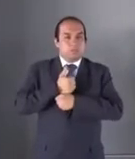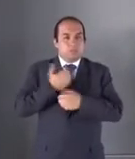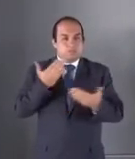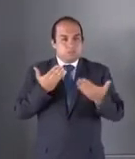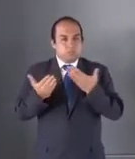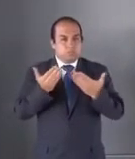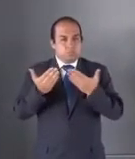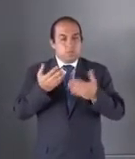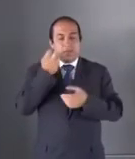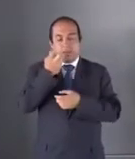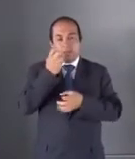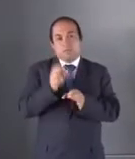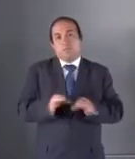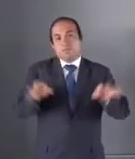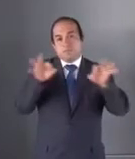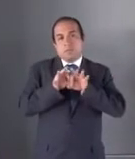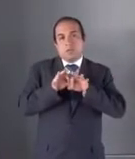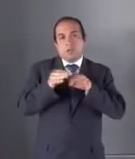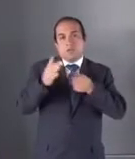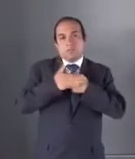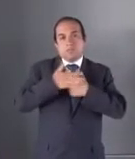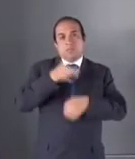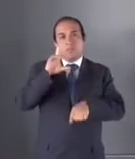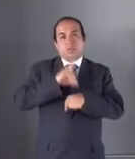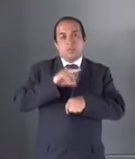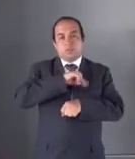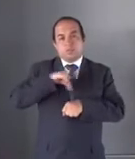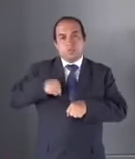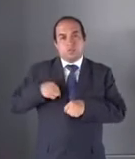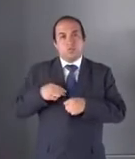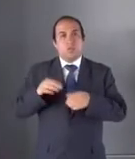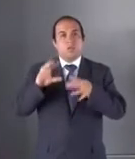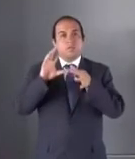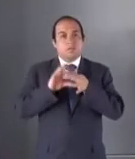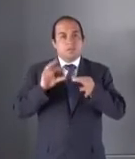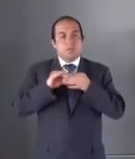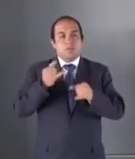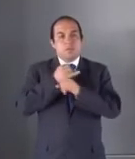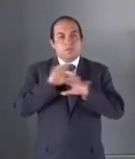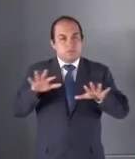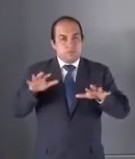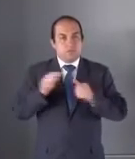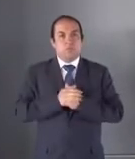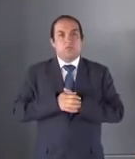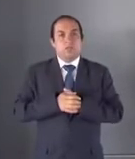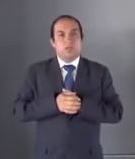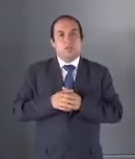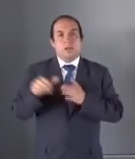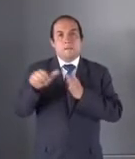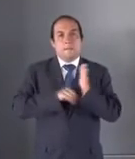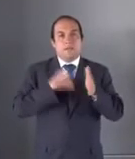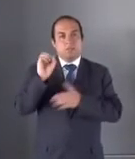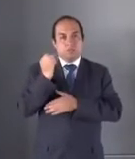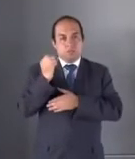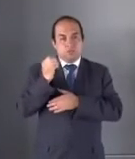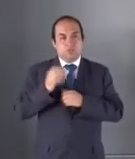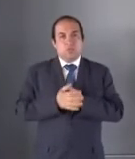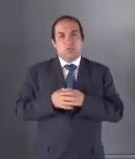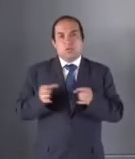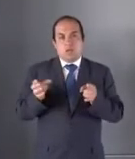muy importante. En los próximos días estaremos ya en condiciones de dar el informe del mes de octubre, ya con su